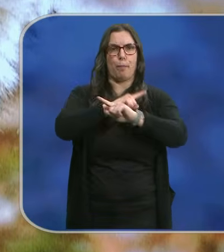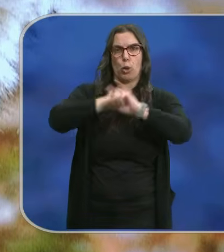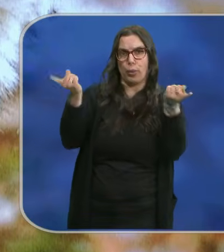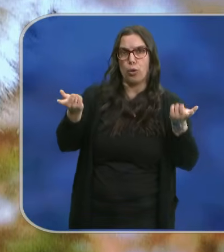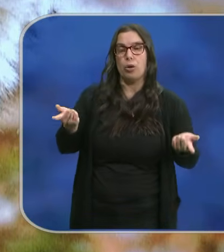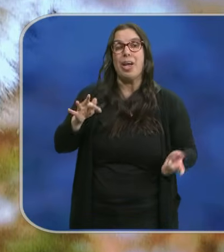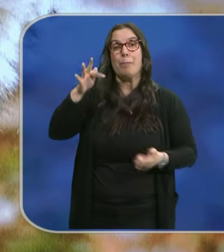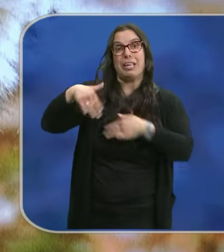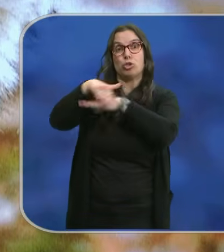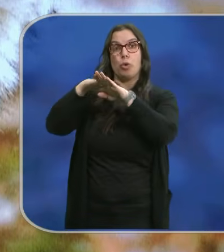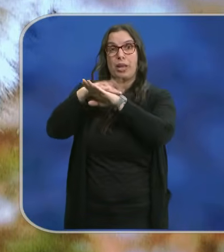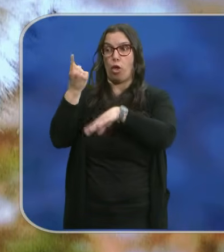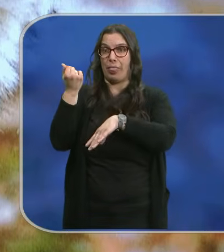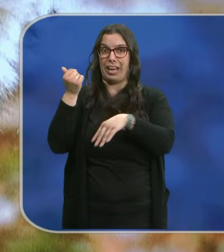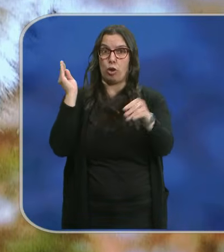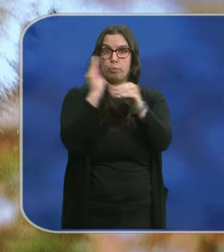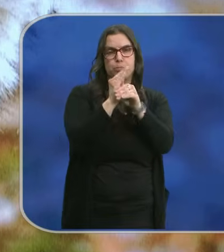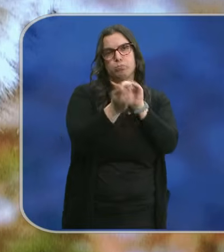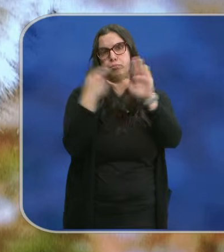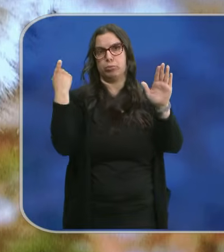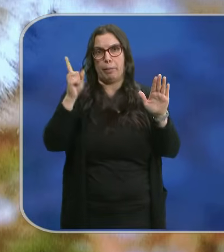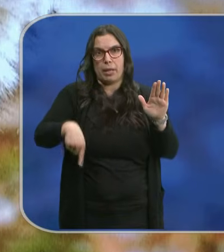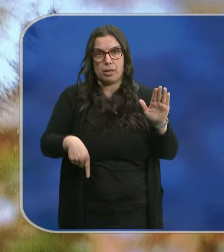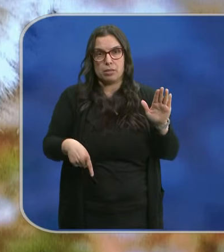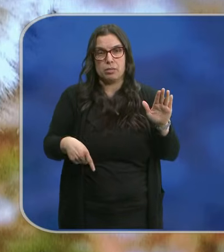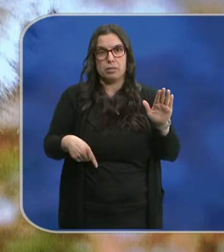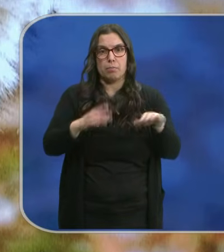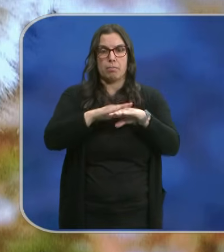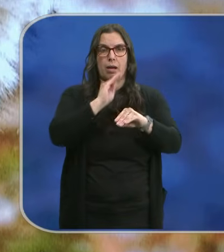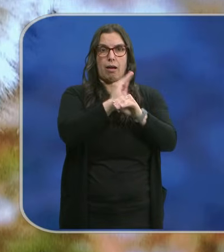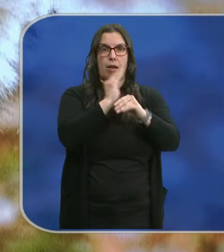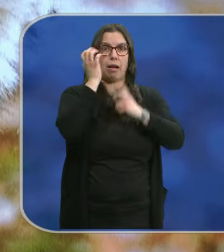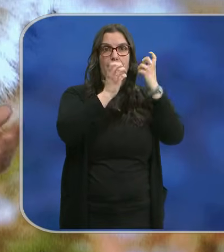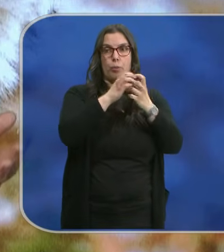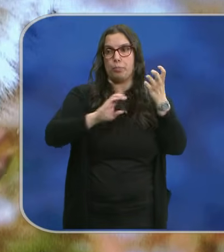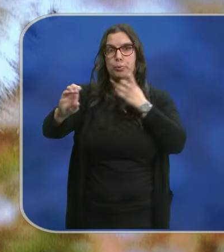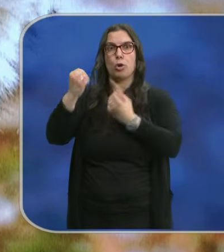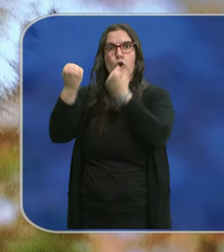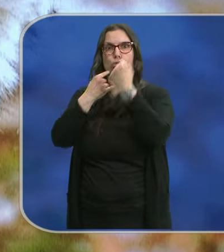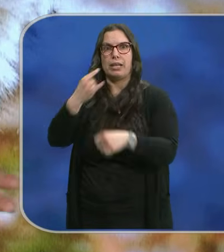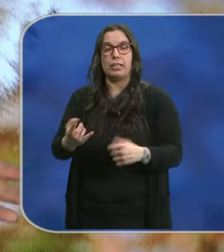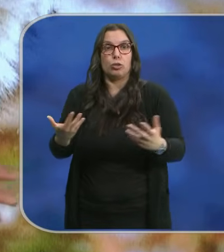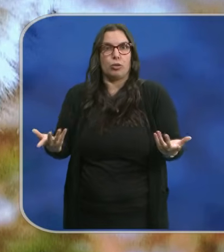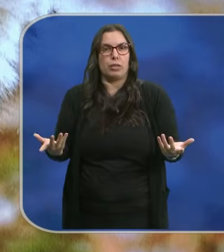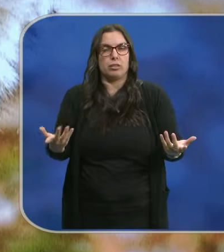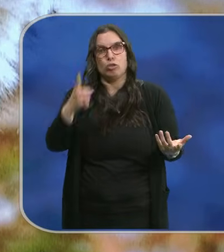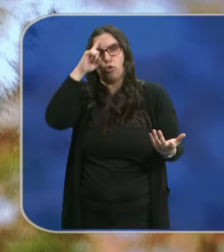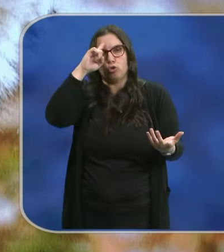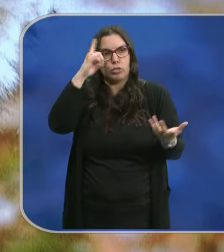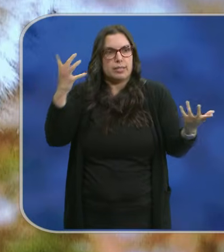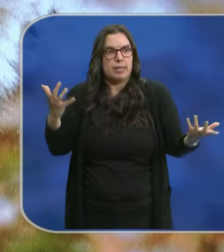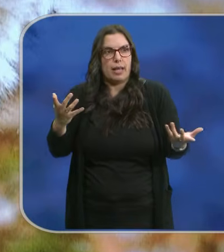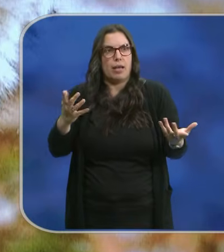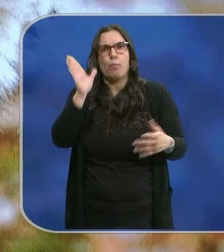Y encima el Gobierno les quita el dinero de las ayudas a la ganadería, a los ganaderos, para dárselo al coche eléctrico. O sea, es que ya no sé qué